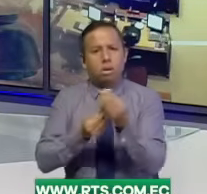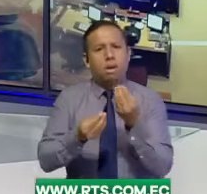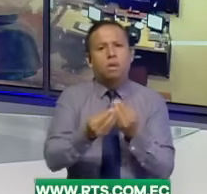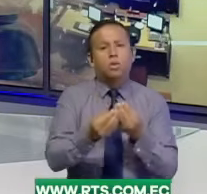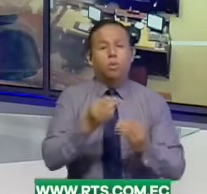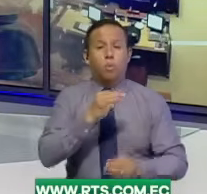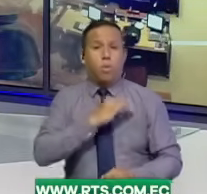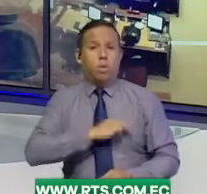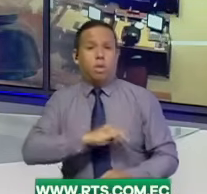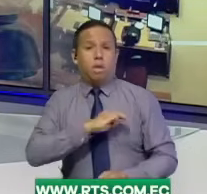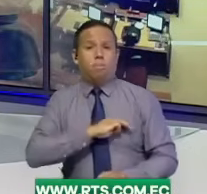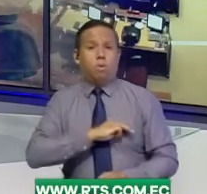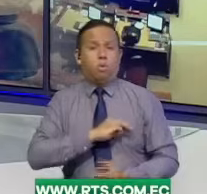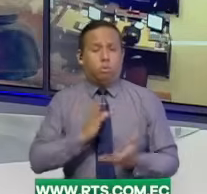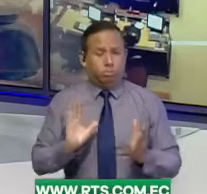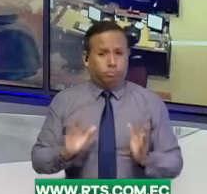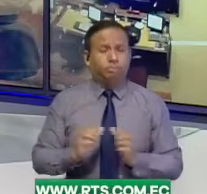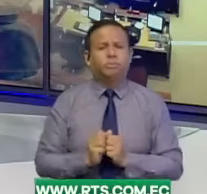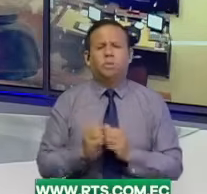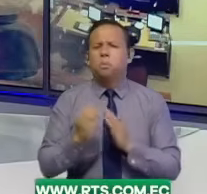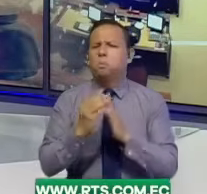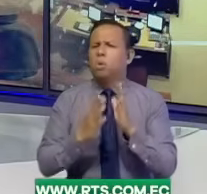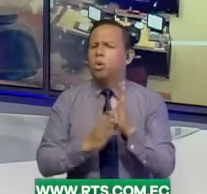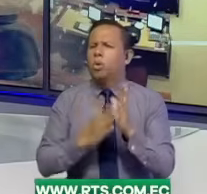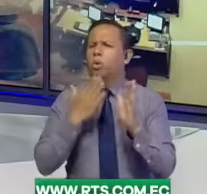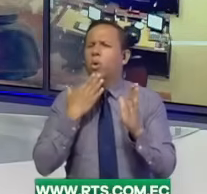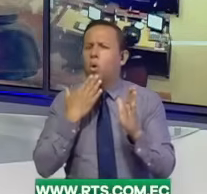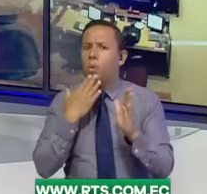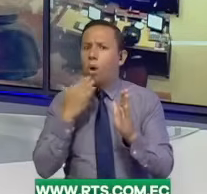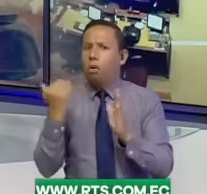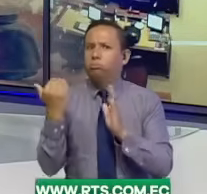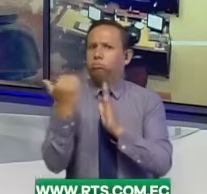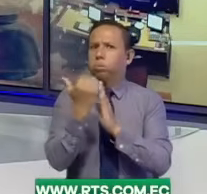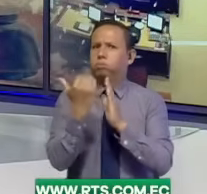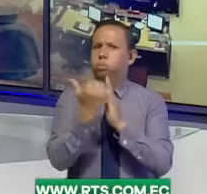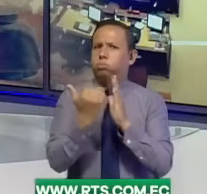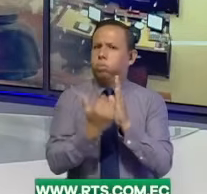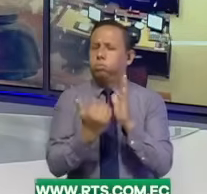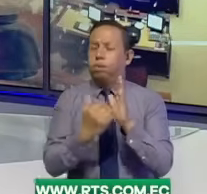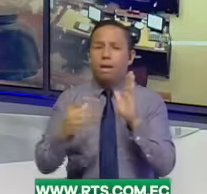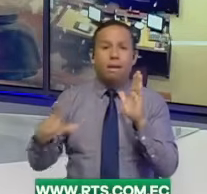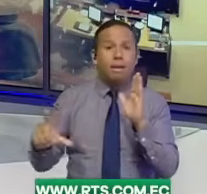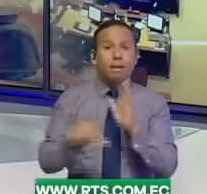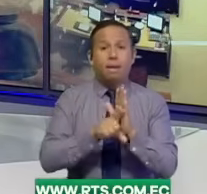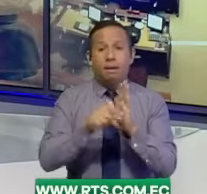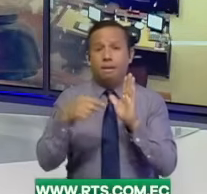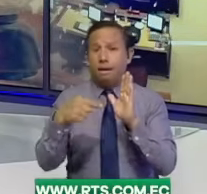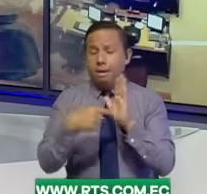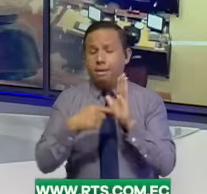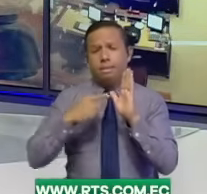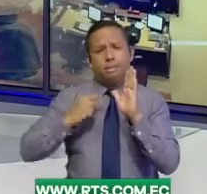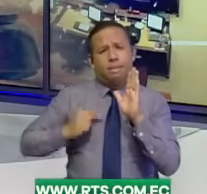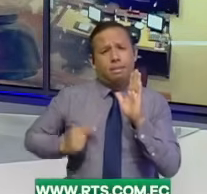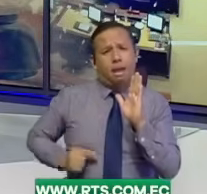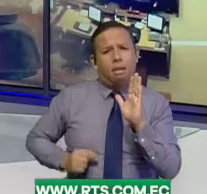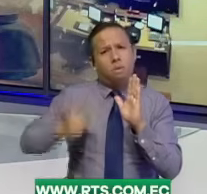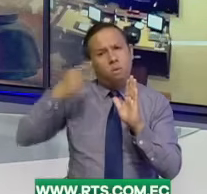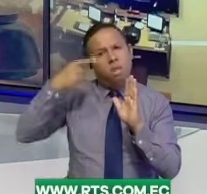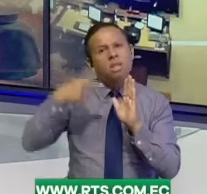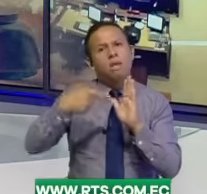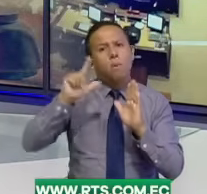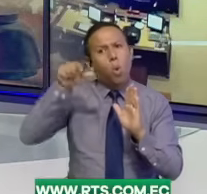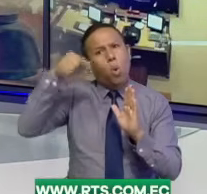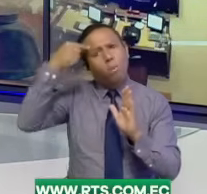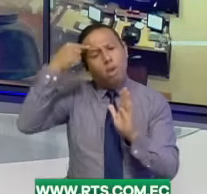autónomos descentralizados. Este proyecto crea un marco legal que establece pautas para el desembolso directo